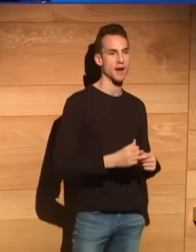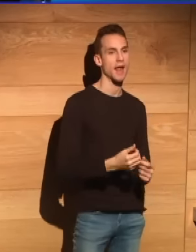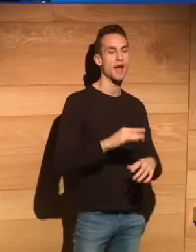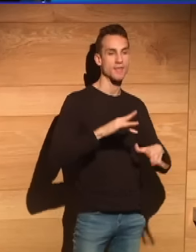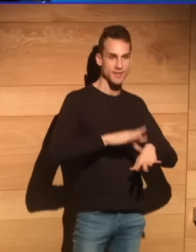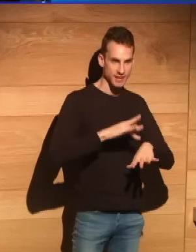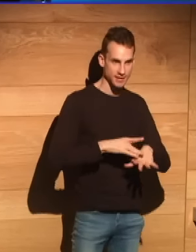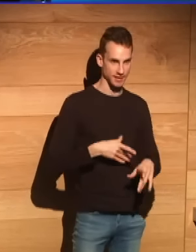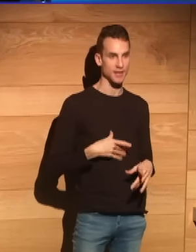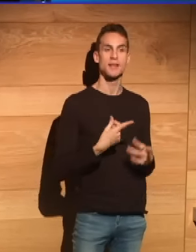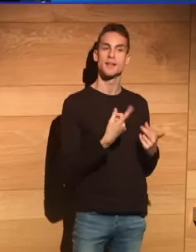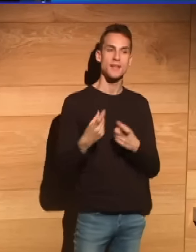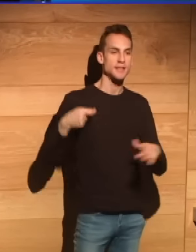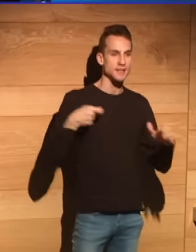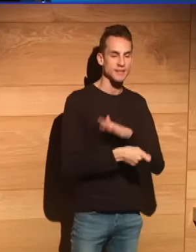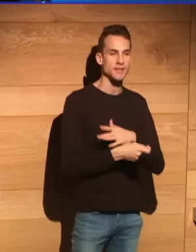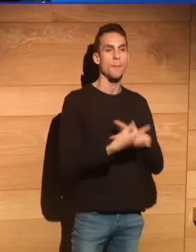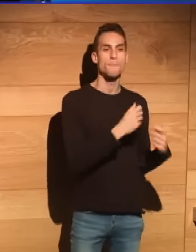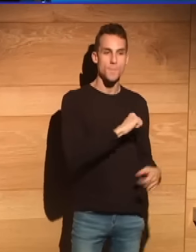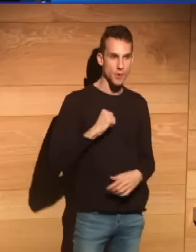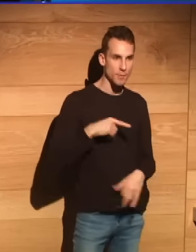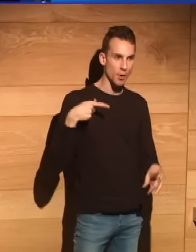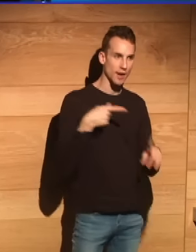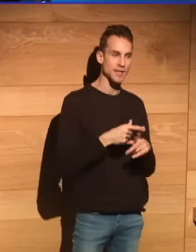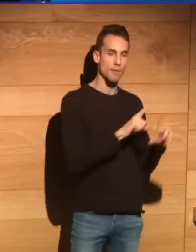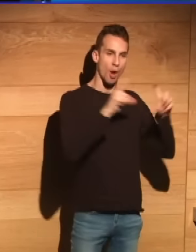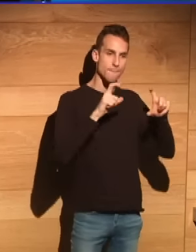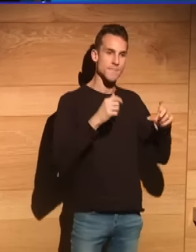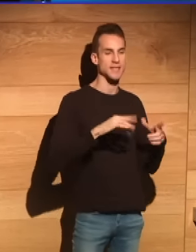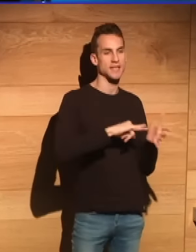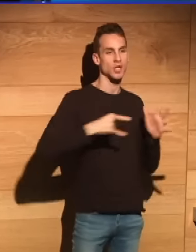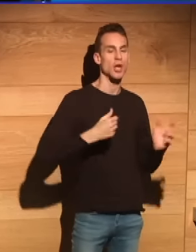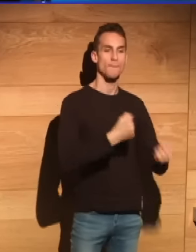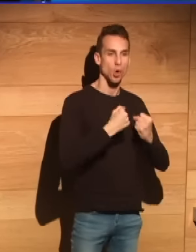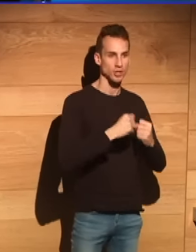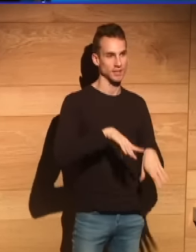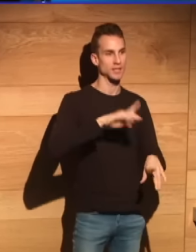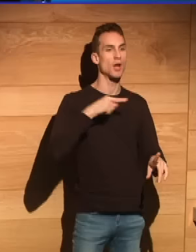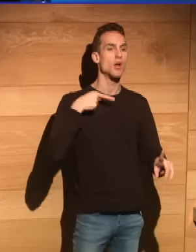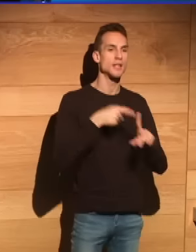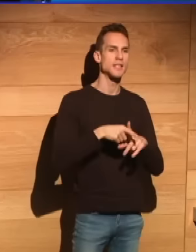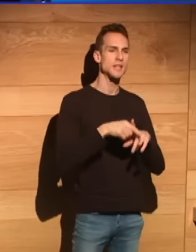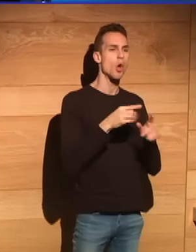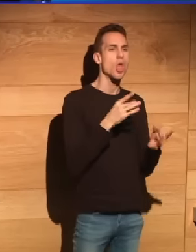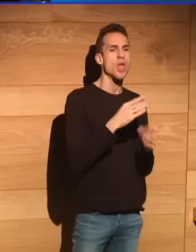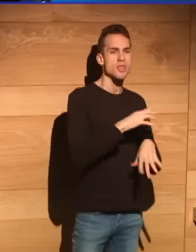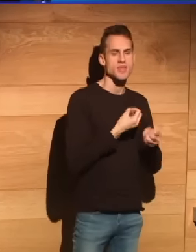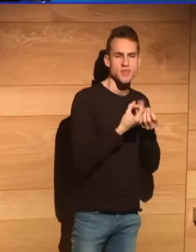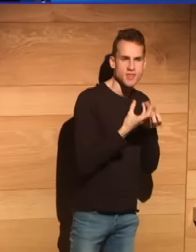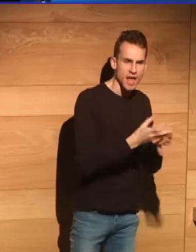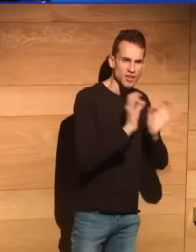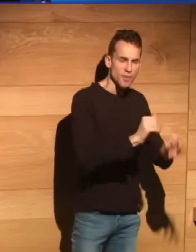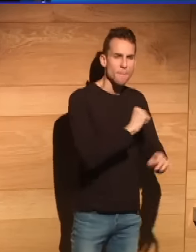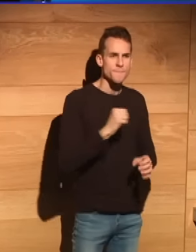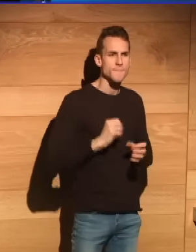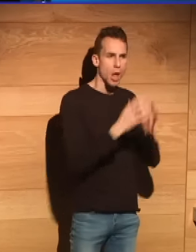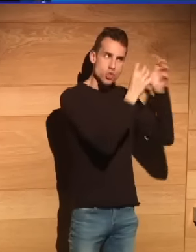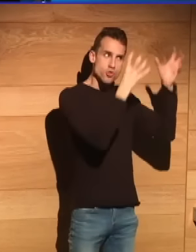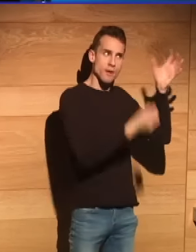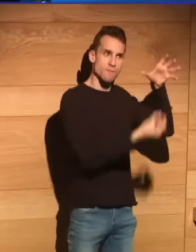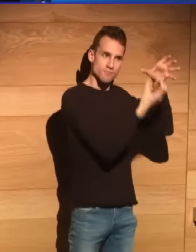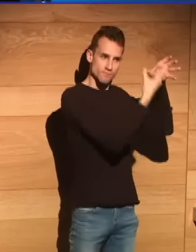crear empresas digitales potentes, para procesar sus datos en sus propias nubes, para tener los datos de los ciudadanos y de